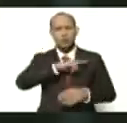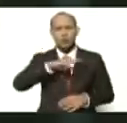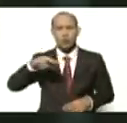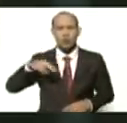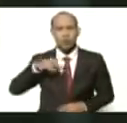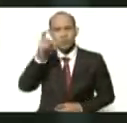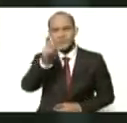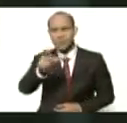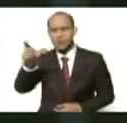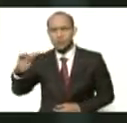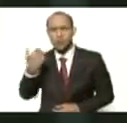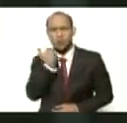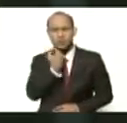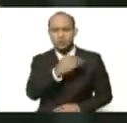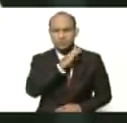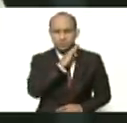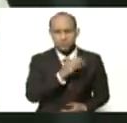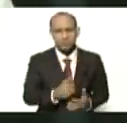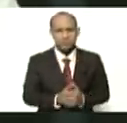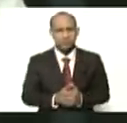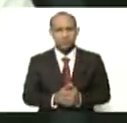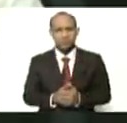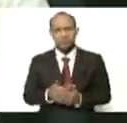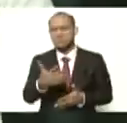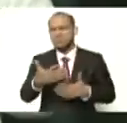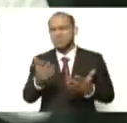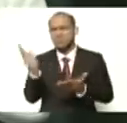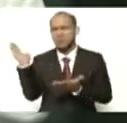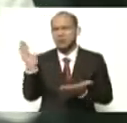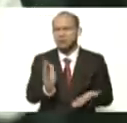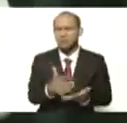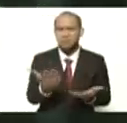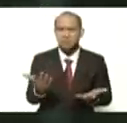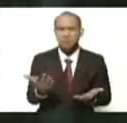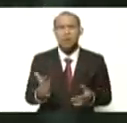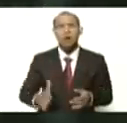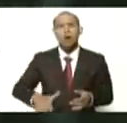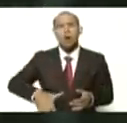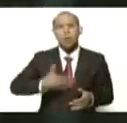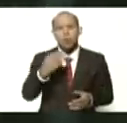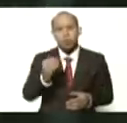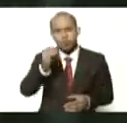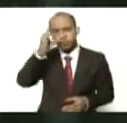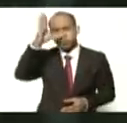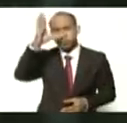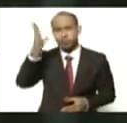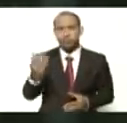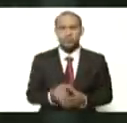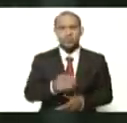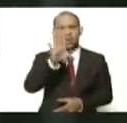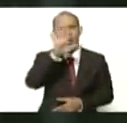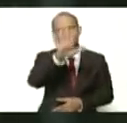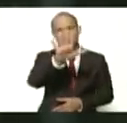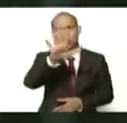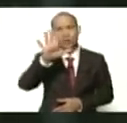eso ha traído como consecuencia que podamos aumentar nuestra capacidad total a 57 cupos para manejo de pacientes